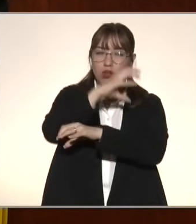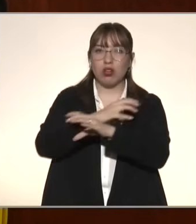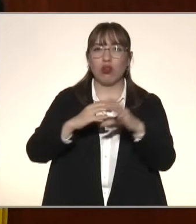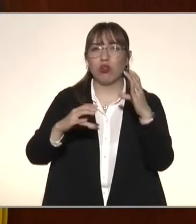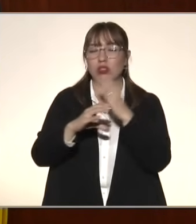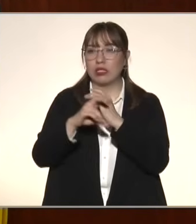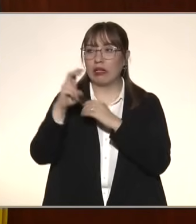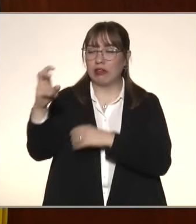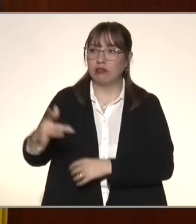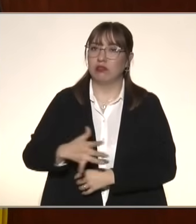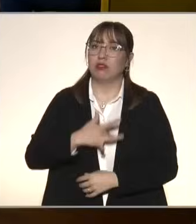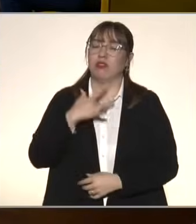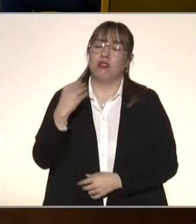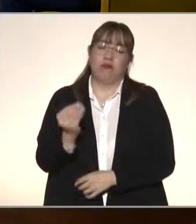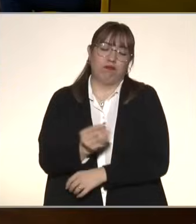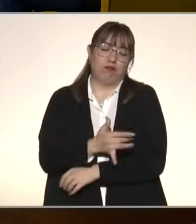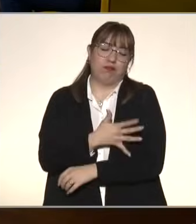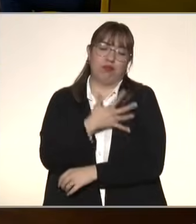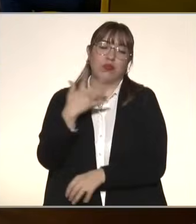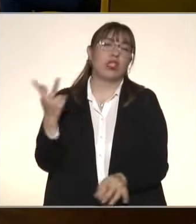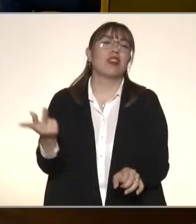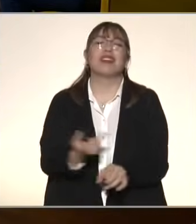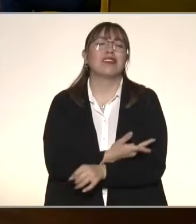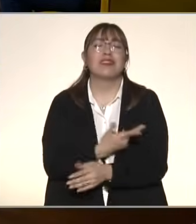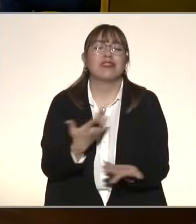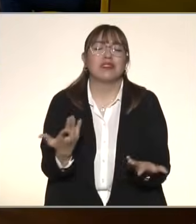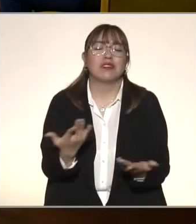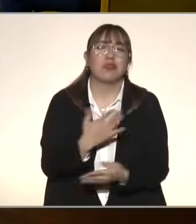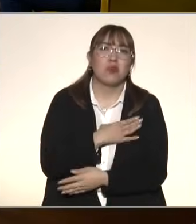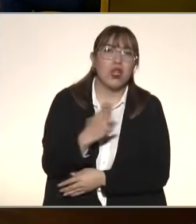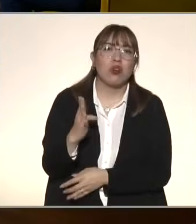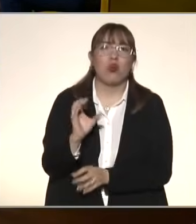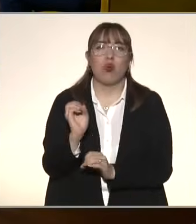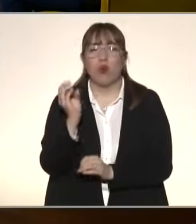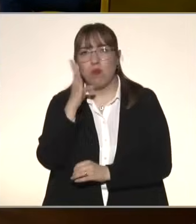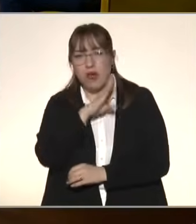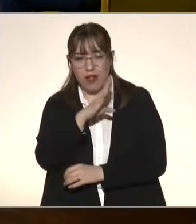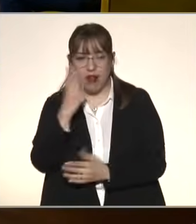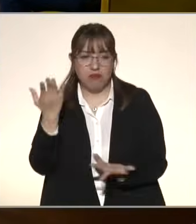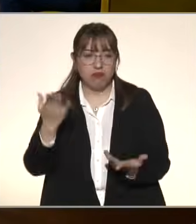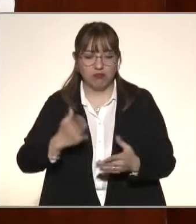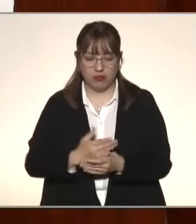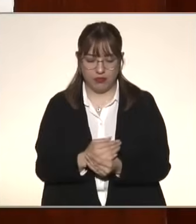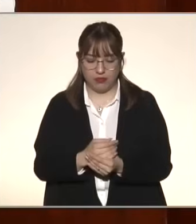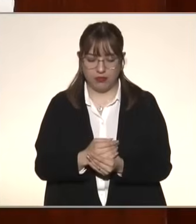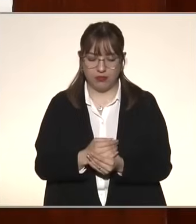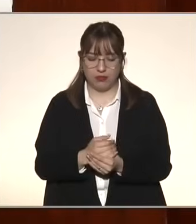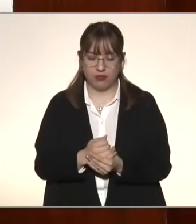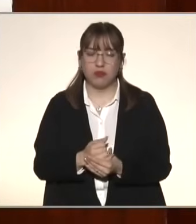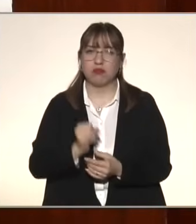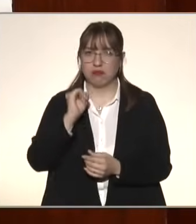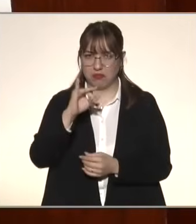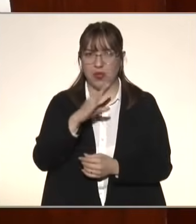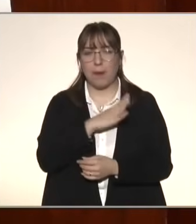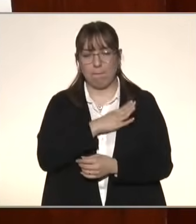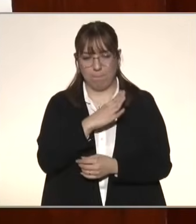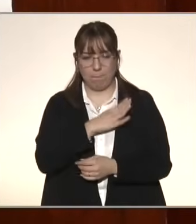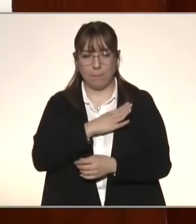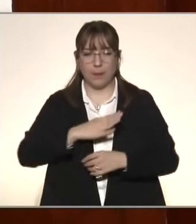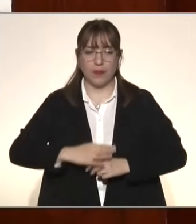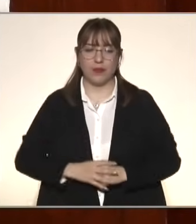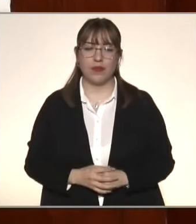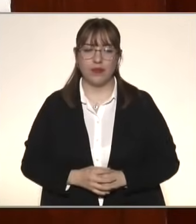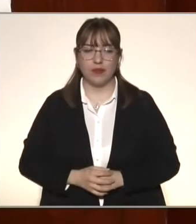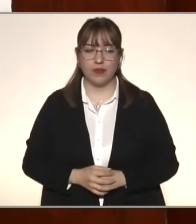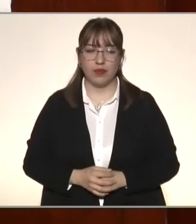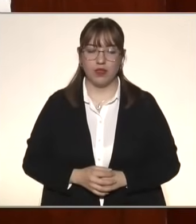con los rituales? Emocionalmente hablando, ¿por qué son buenos para nosotros? Son buenos desde el punto de vista de si